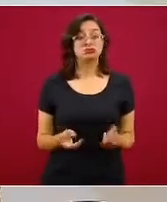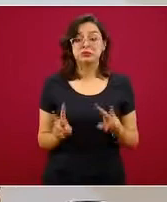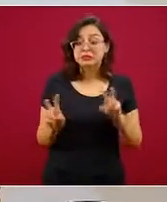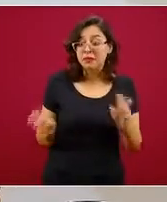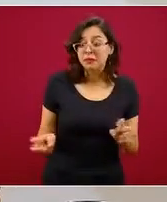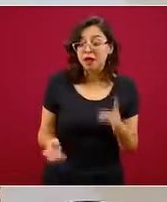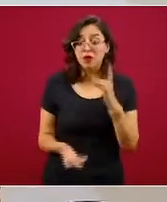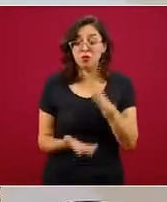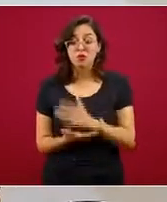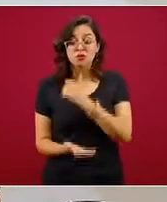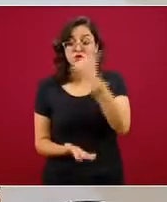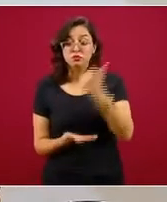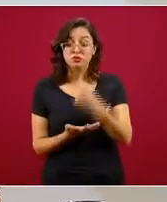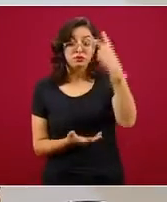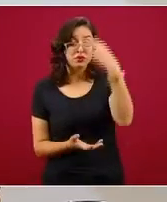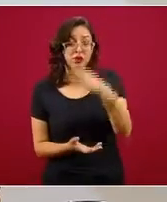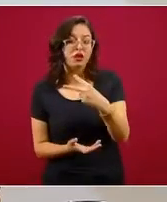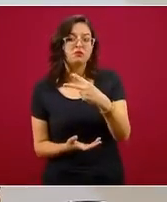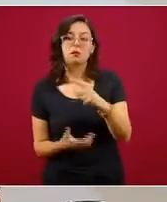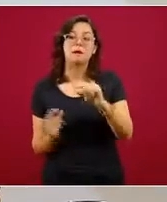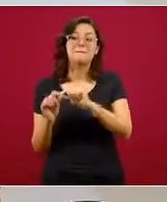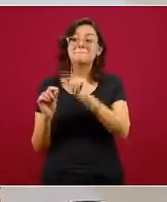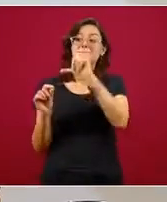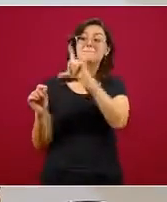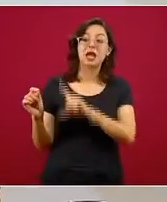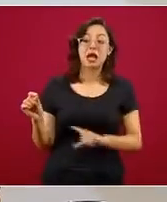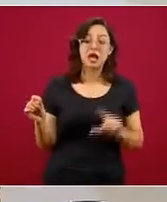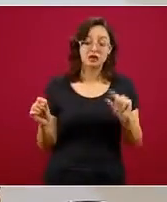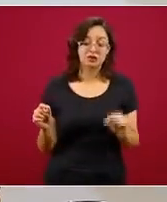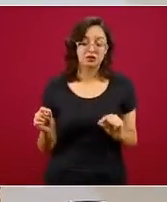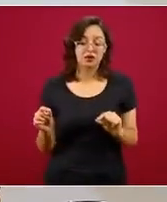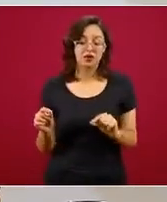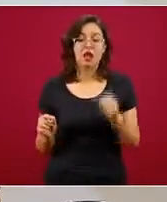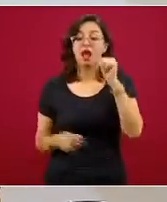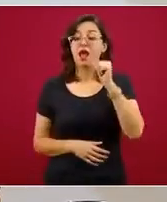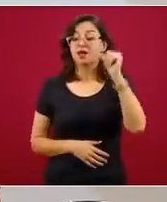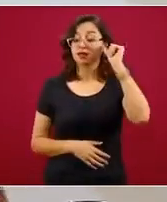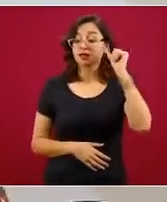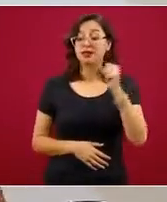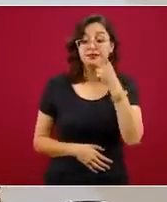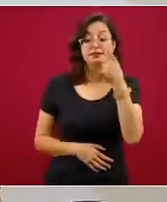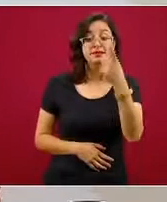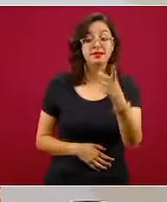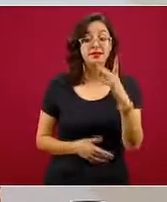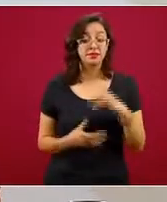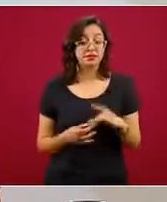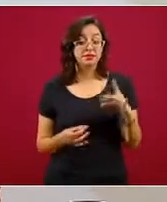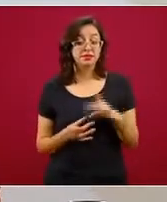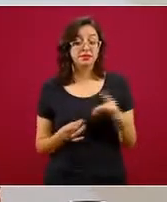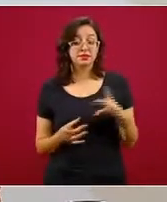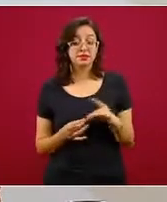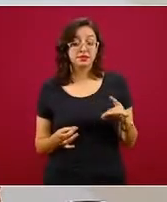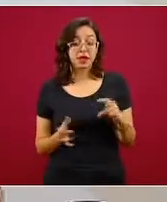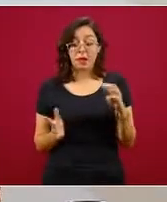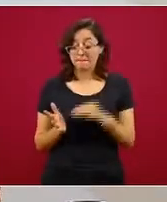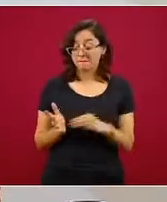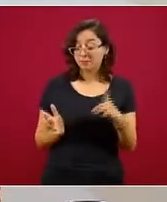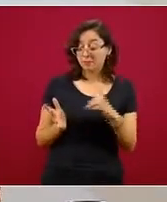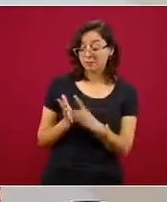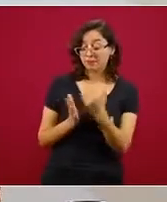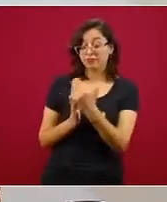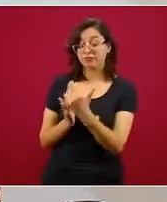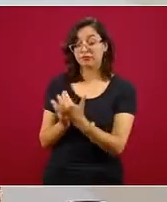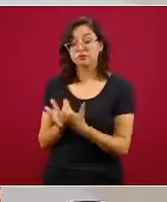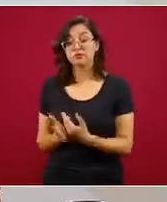México, sino para el país en su conjunto. Ayer mencioné que esta metodología nos va a ser